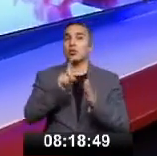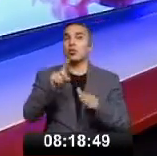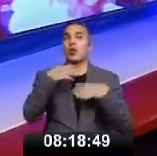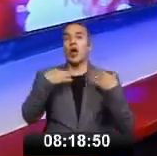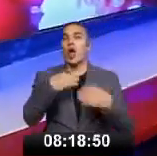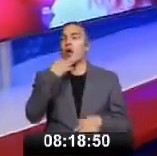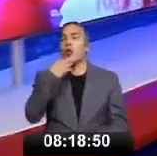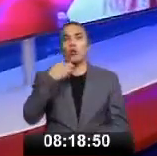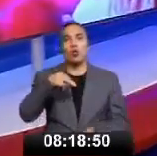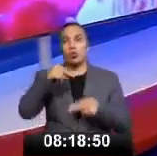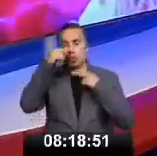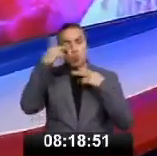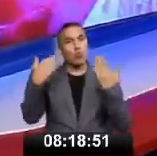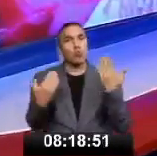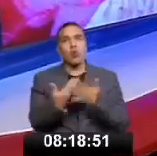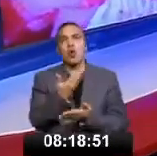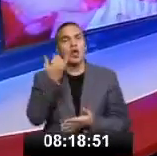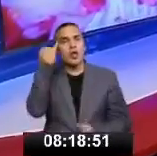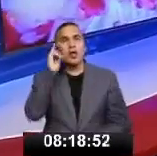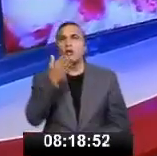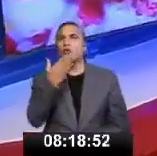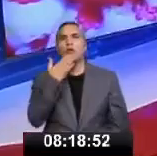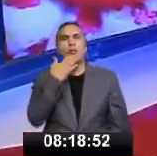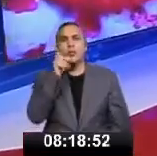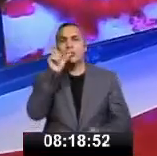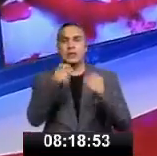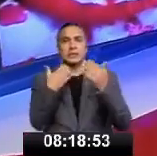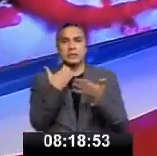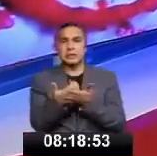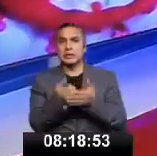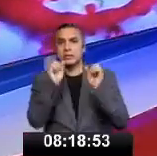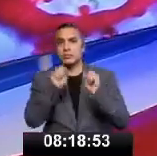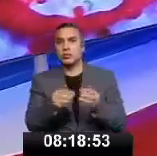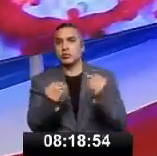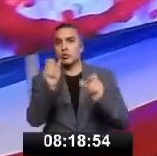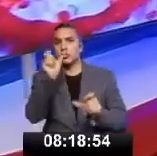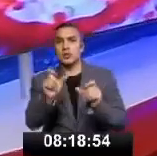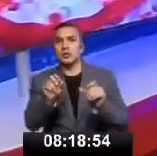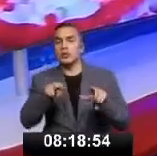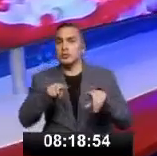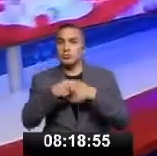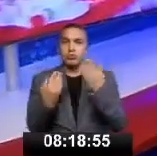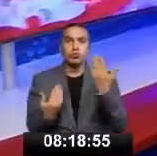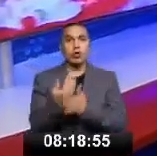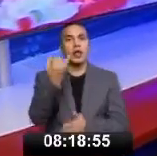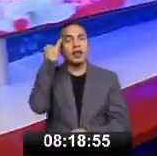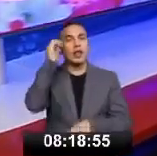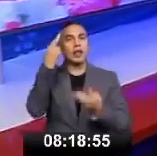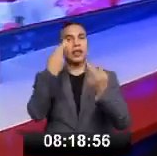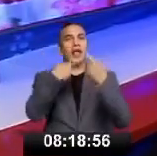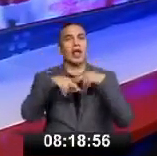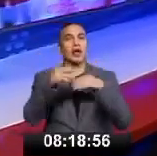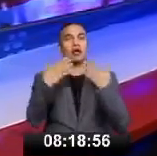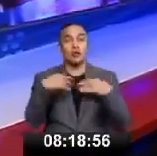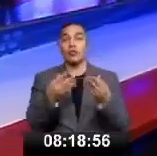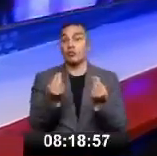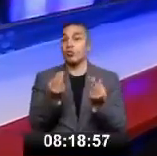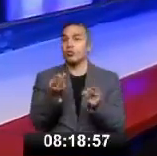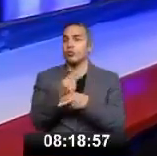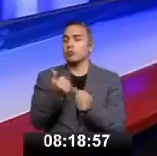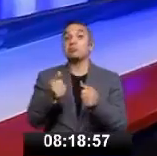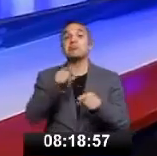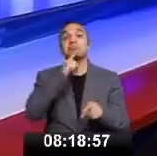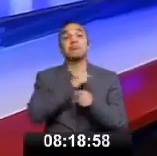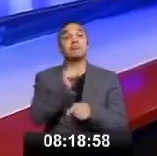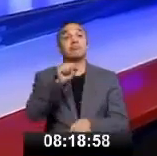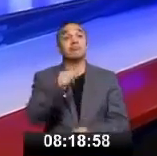novedad impresionante, Saskia, cómo la crisis ha permitido a muchos resurgir y con alternativas muy productivas. ¿Cómo estás? Por